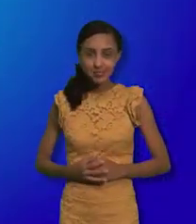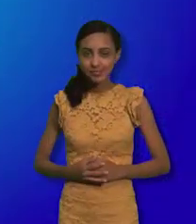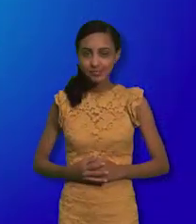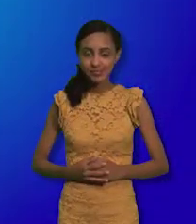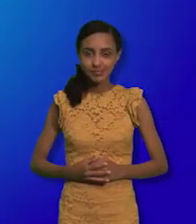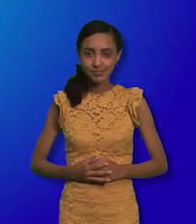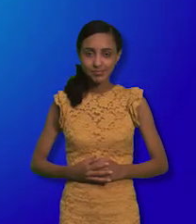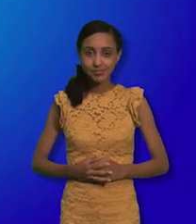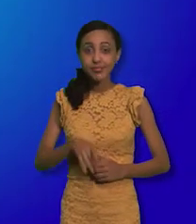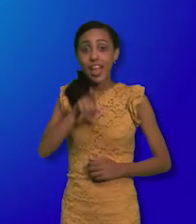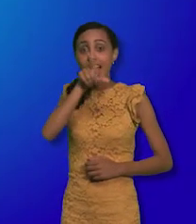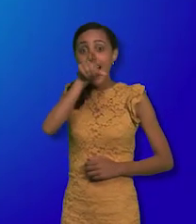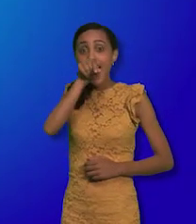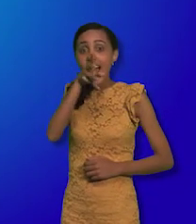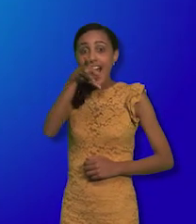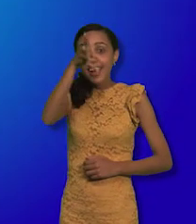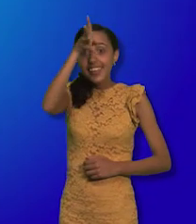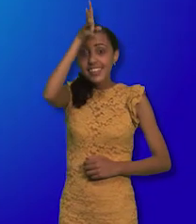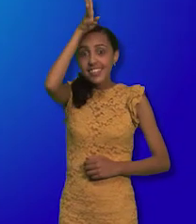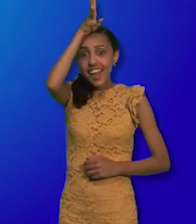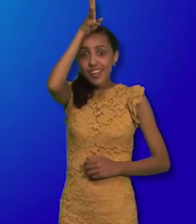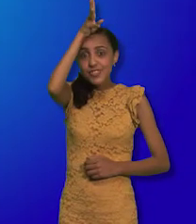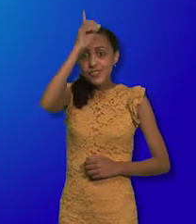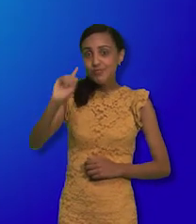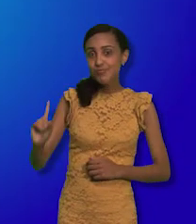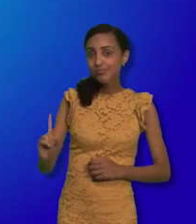El gallo